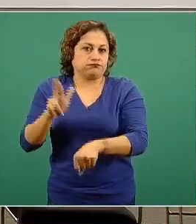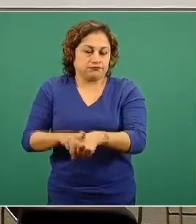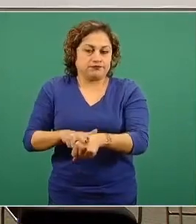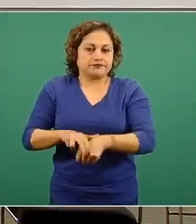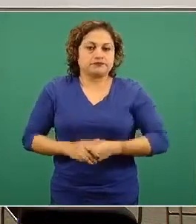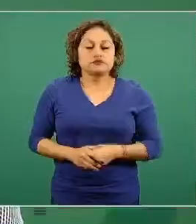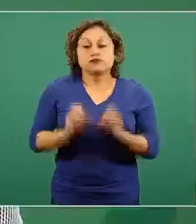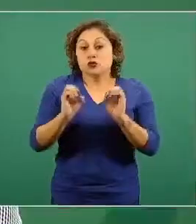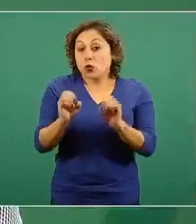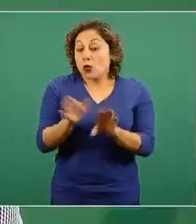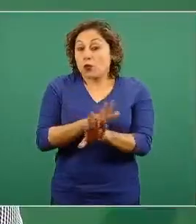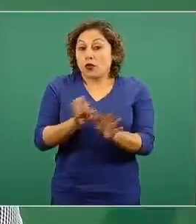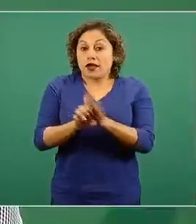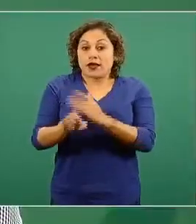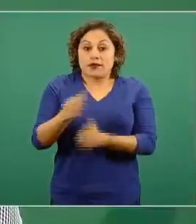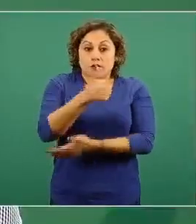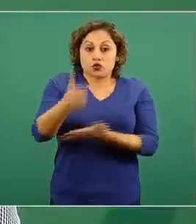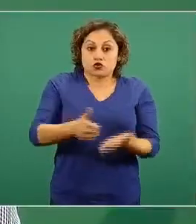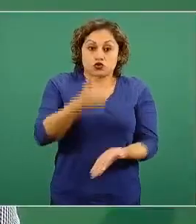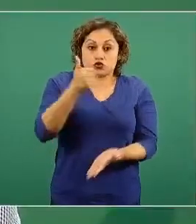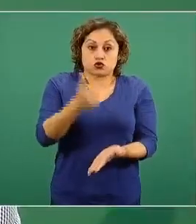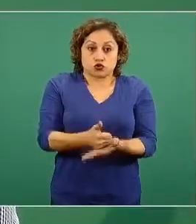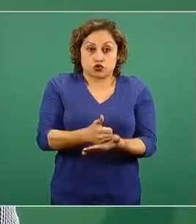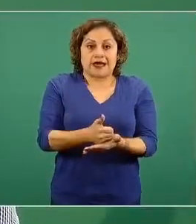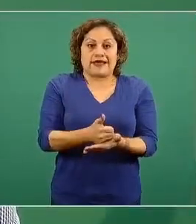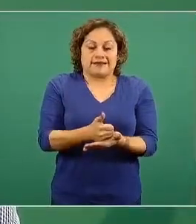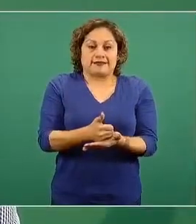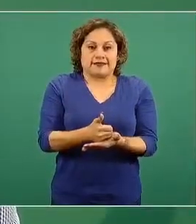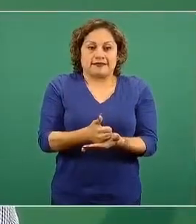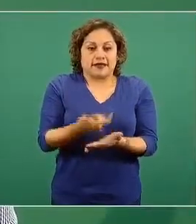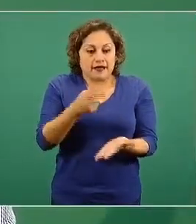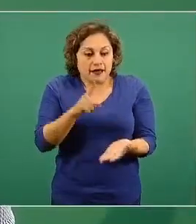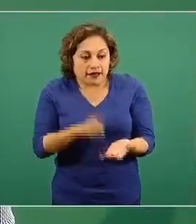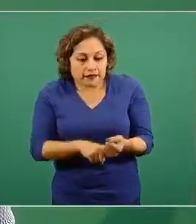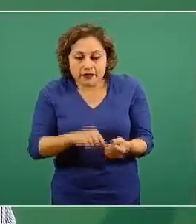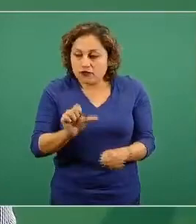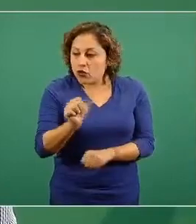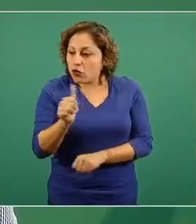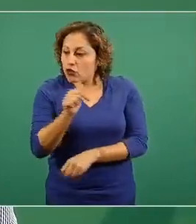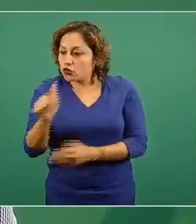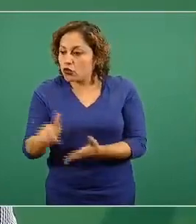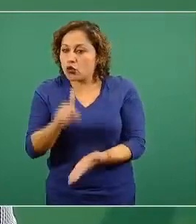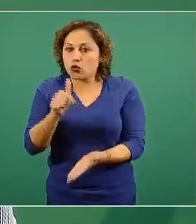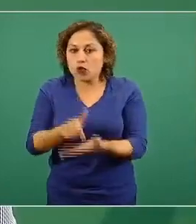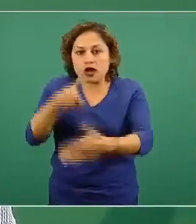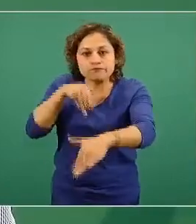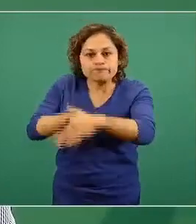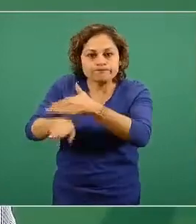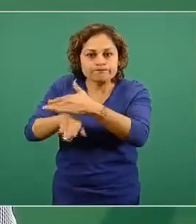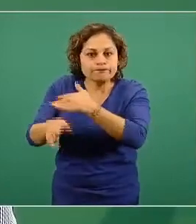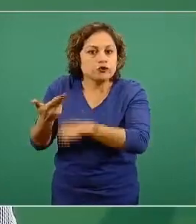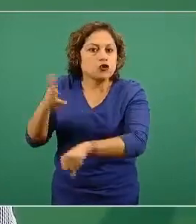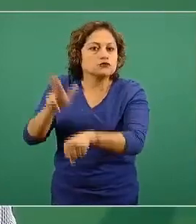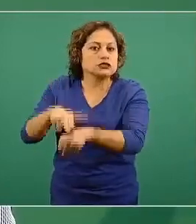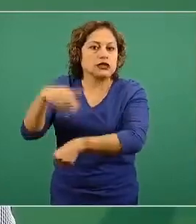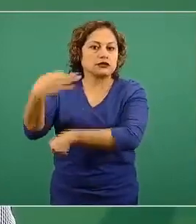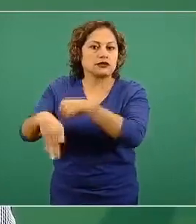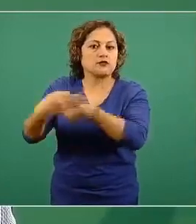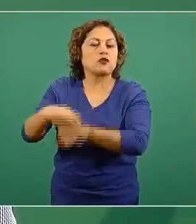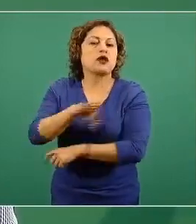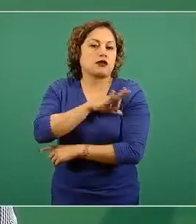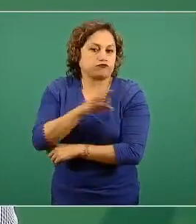en las principales ciudades que en su momento puedan concentrar cargas importantes de pacientes graves que requieran una cama